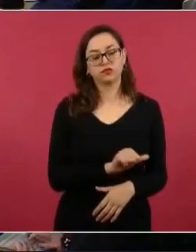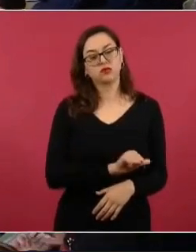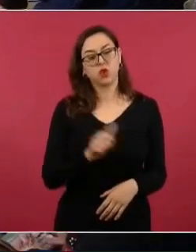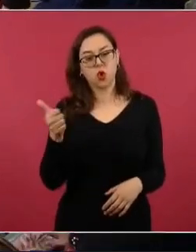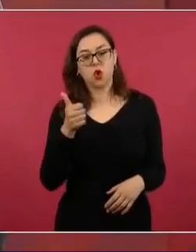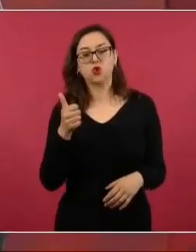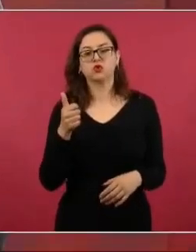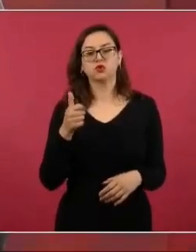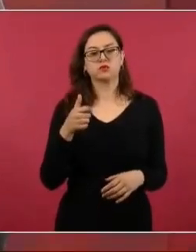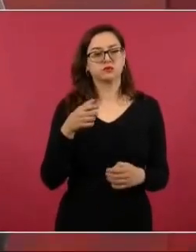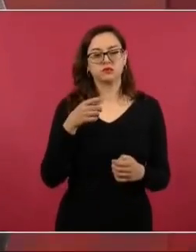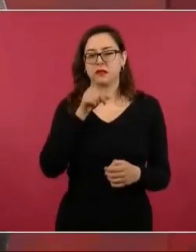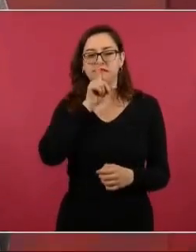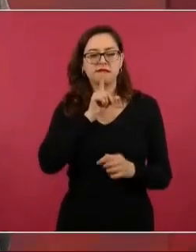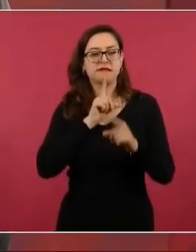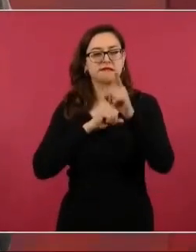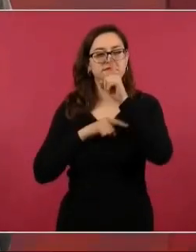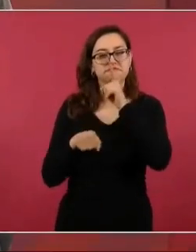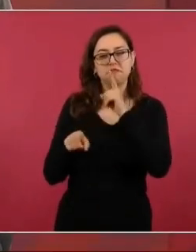otros